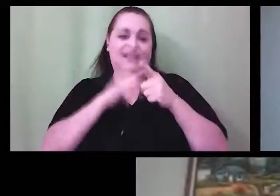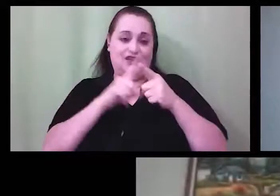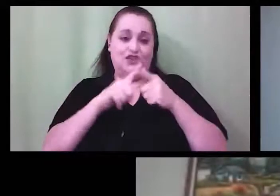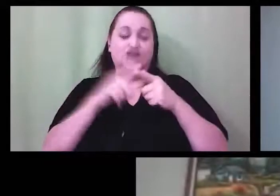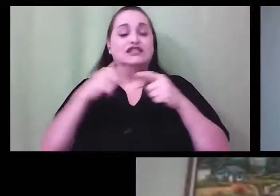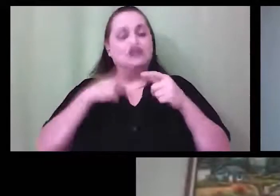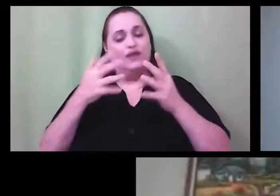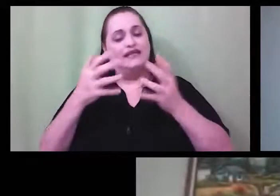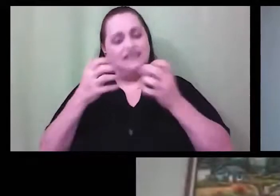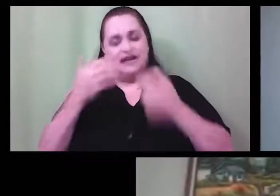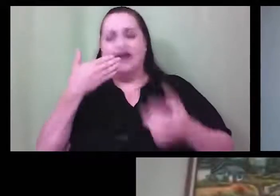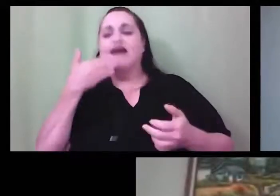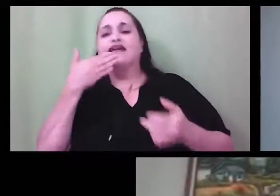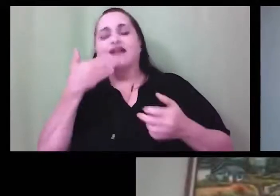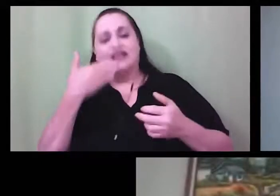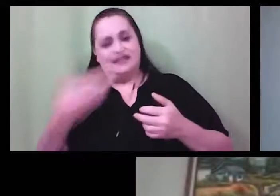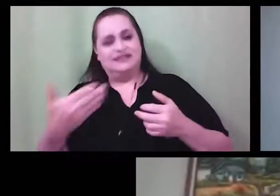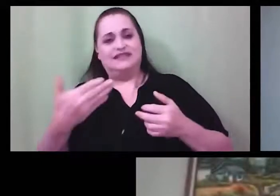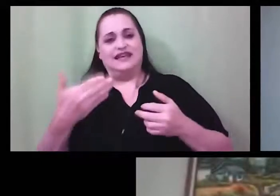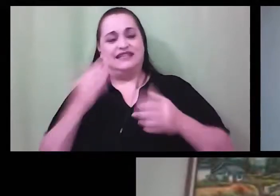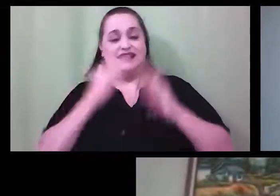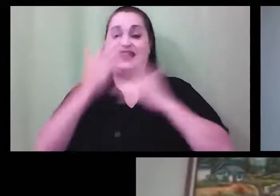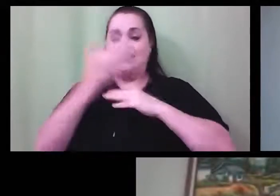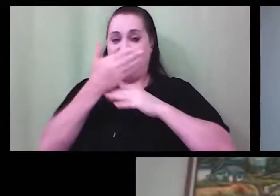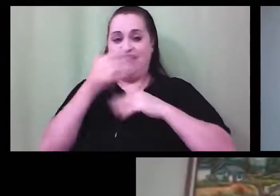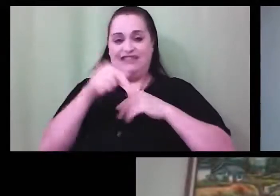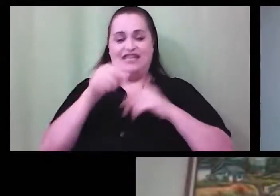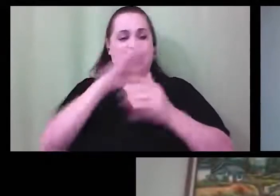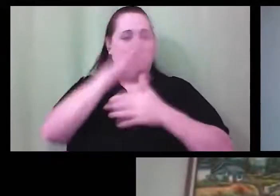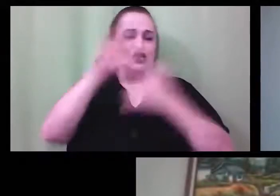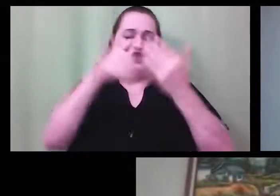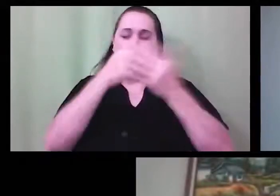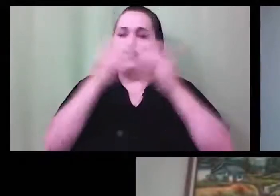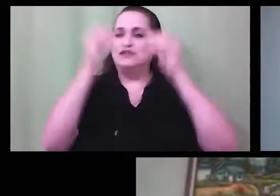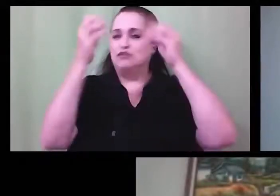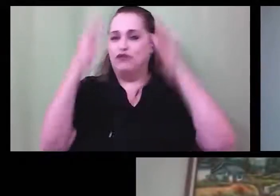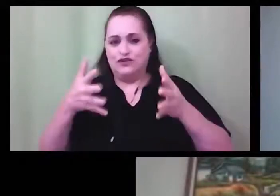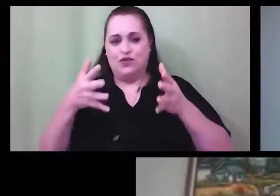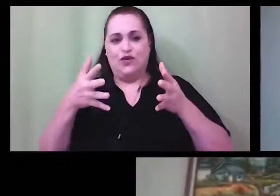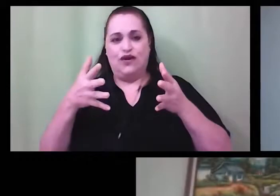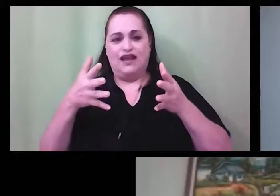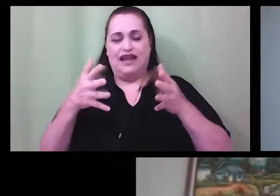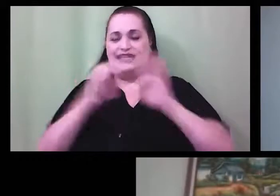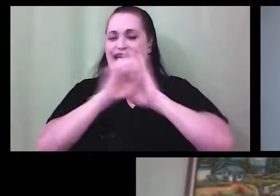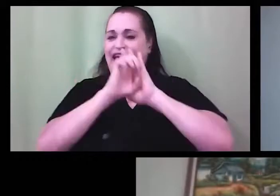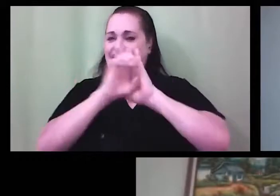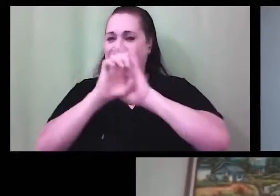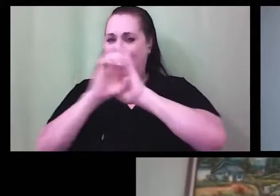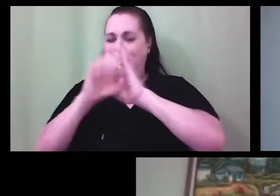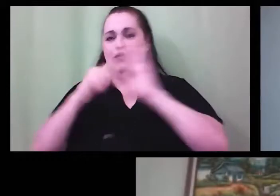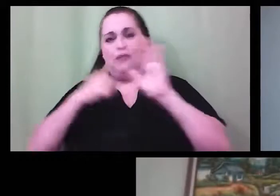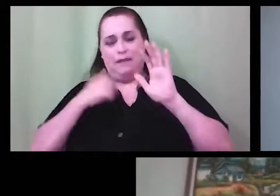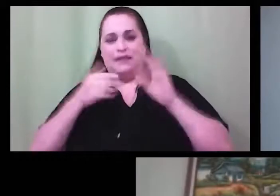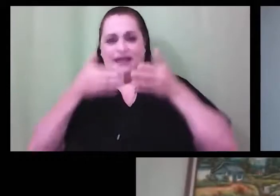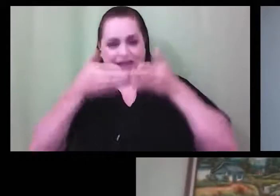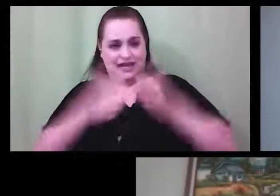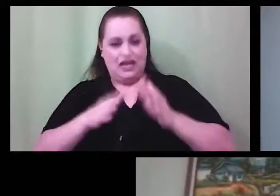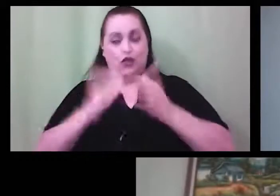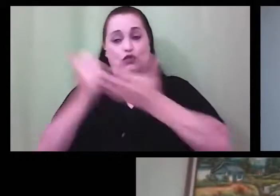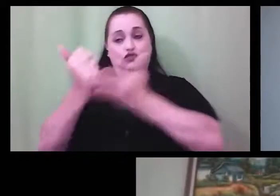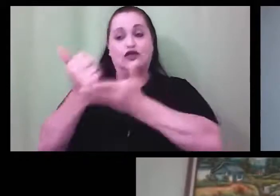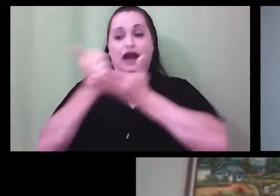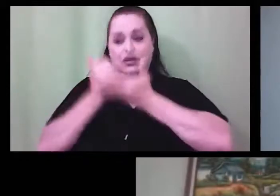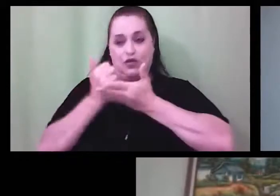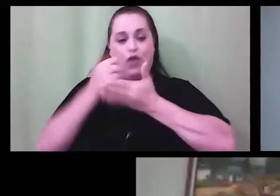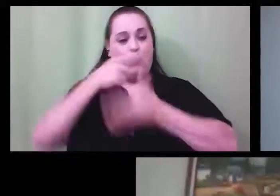sí quisiera agradecerle a través de este medio a todas las profesoras que han sido ejemplo para mi hijo y que nos han ayudado a